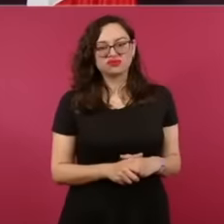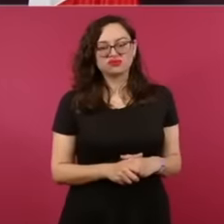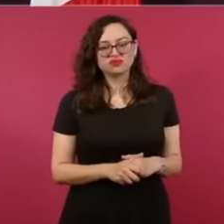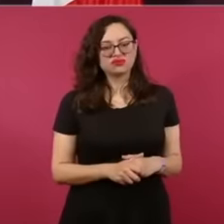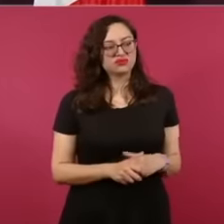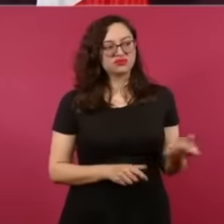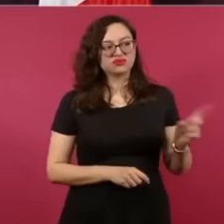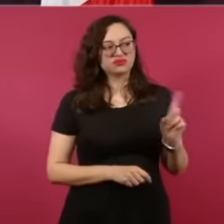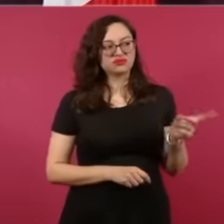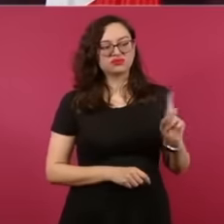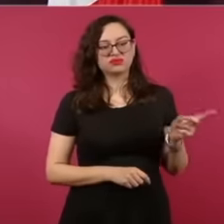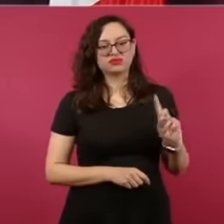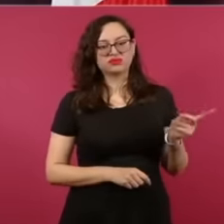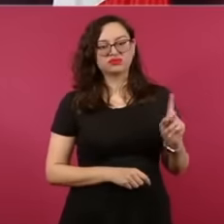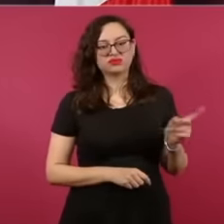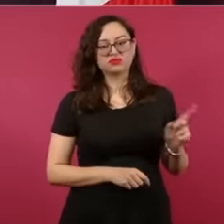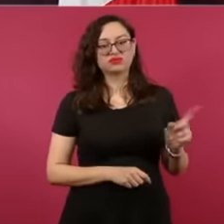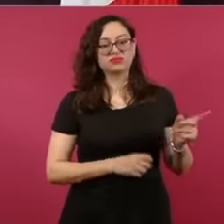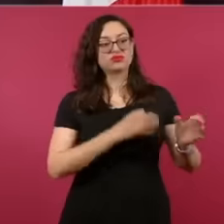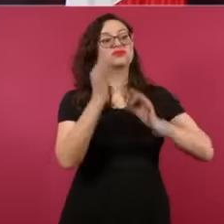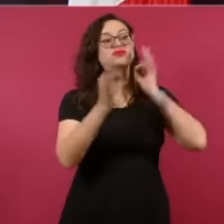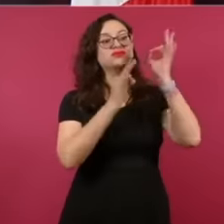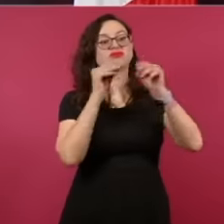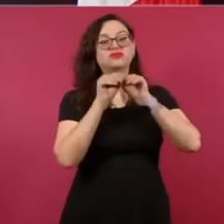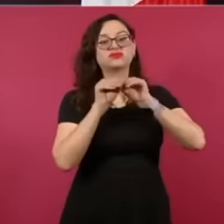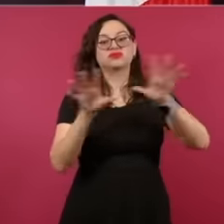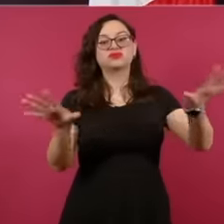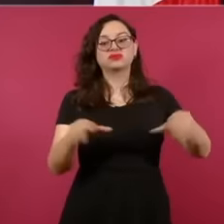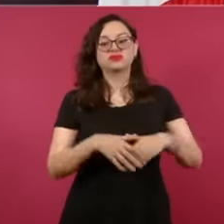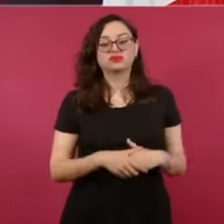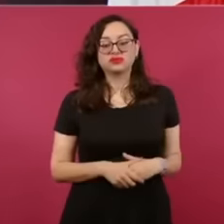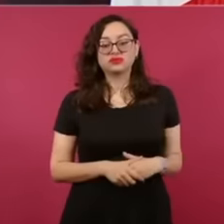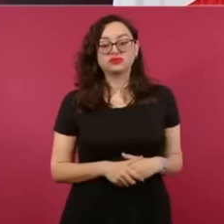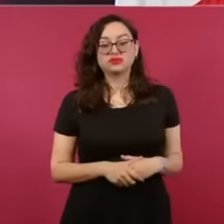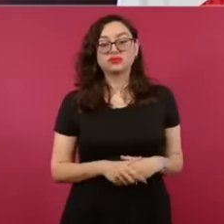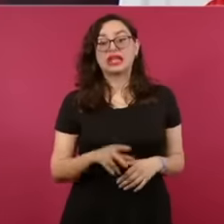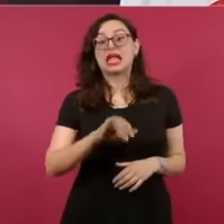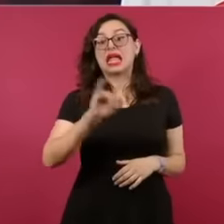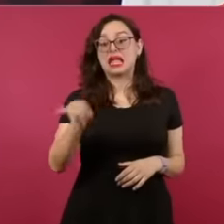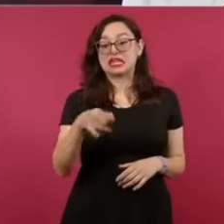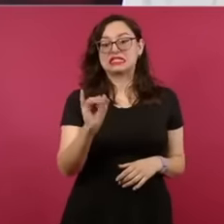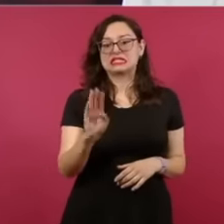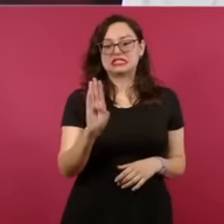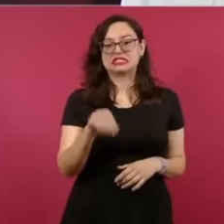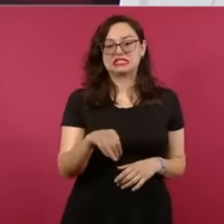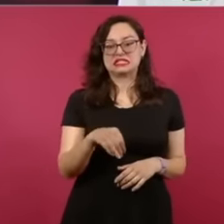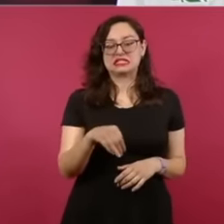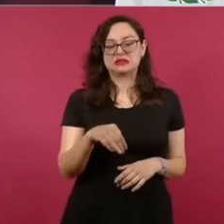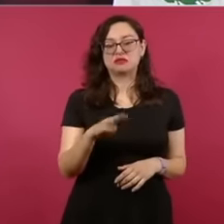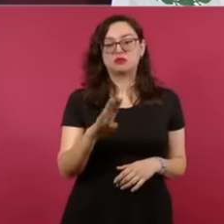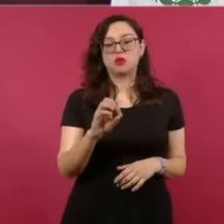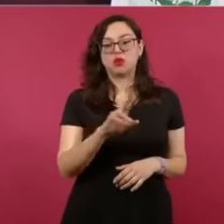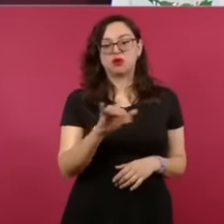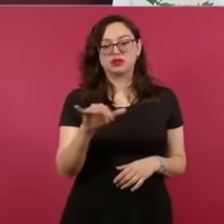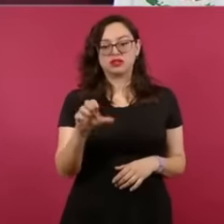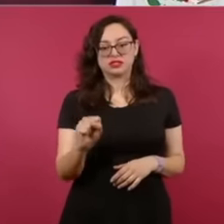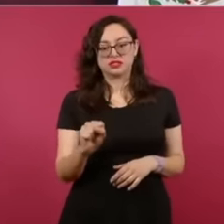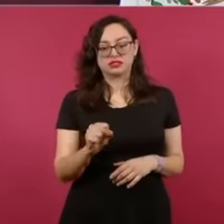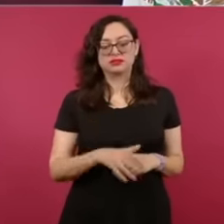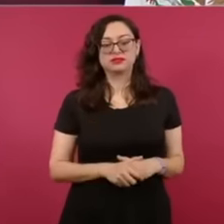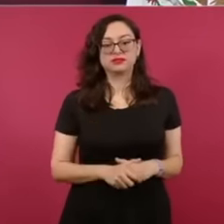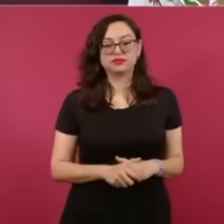No, el publicista. Dick Morris. Jim Morris. Dick Morris. Dick Morris. Y luego